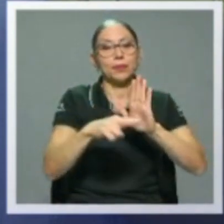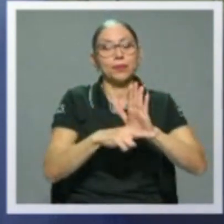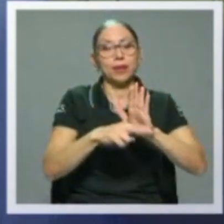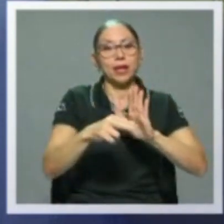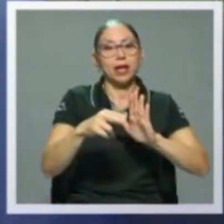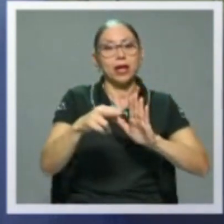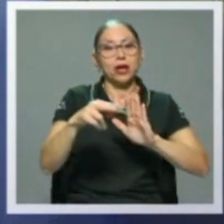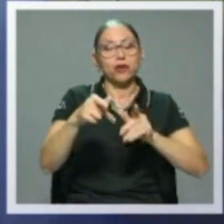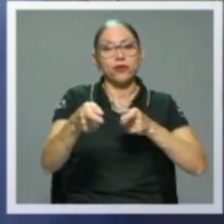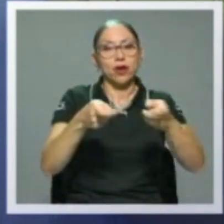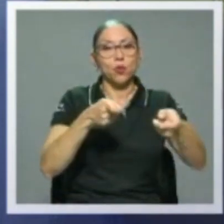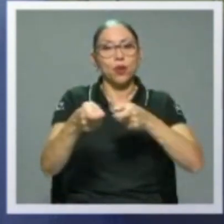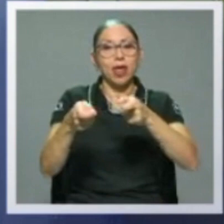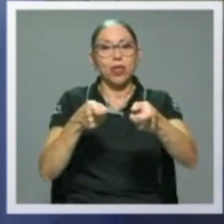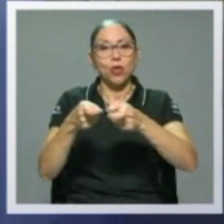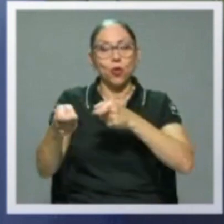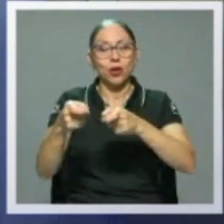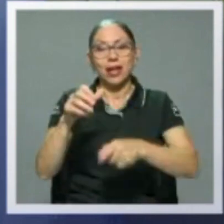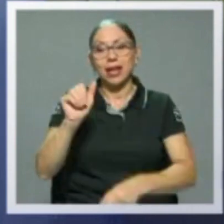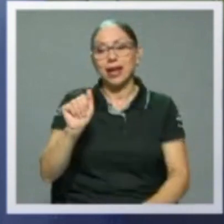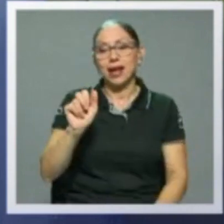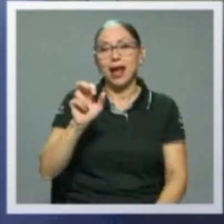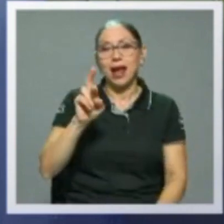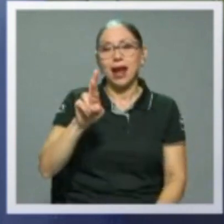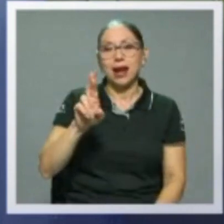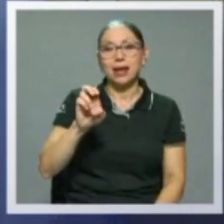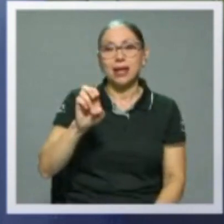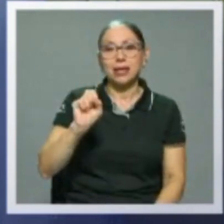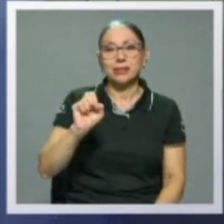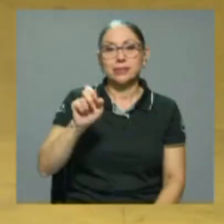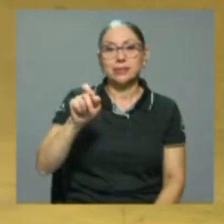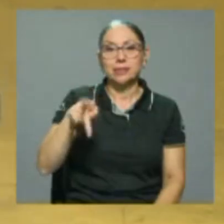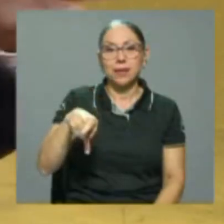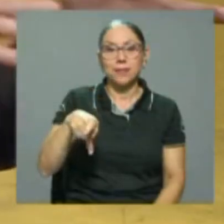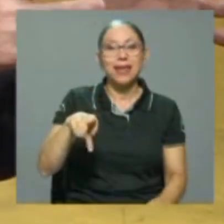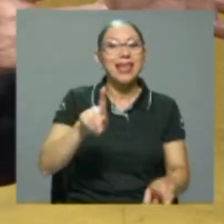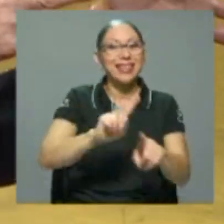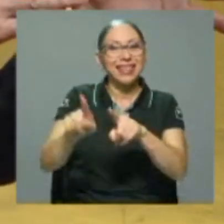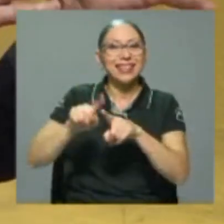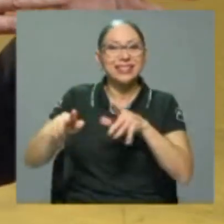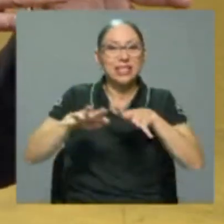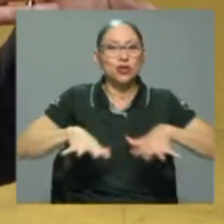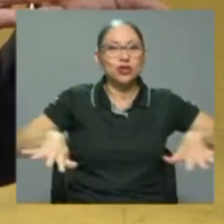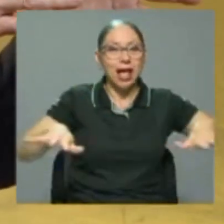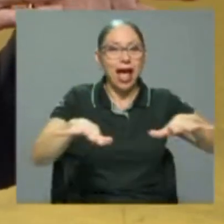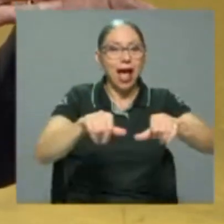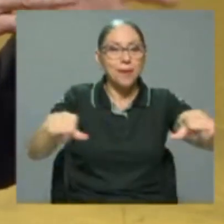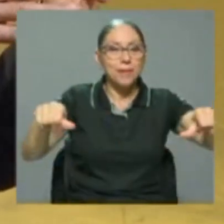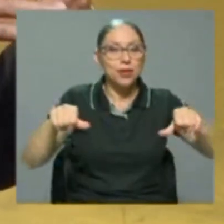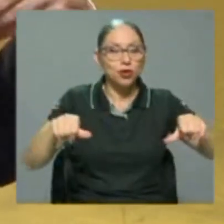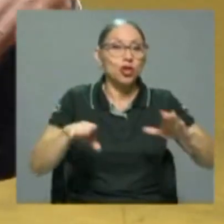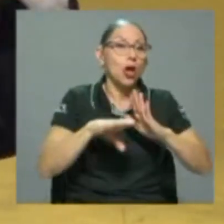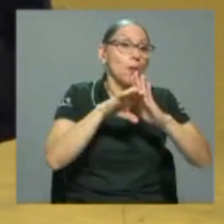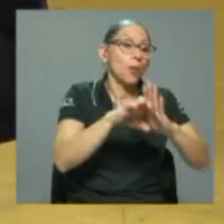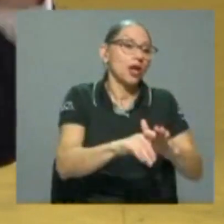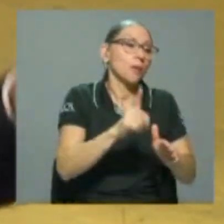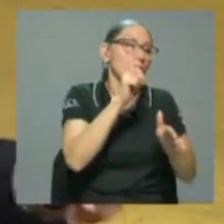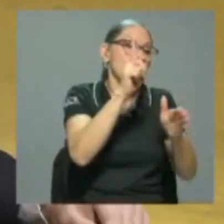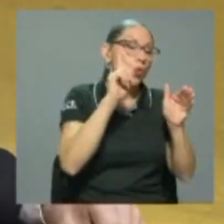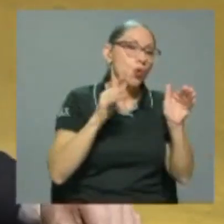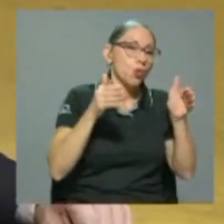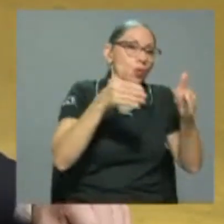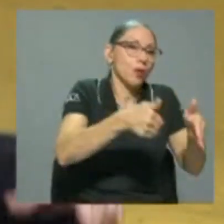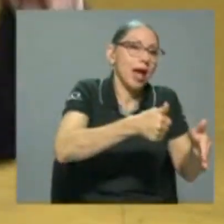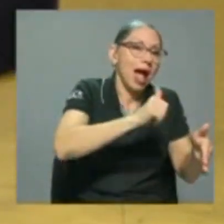tiene distintos ámbitos, por decir algo, hay uno que tiene que ver con agua, otro que tiene que ver con petrolíferos,